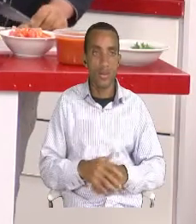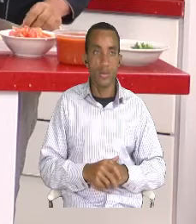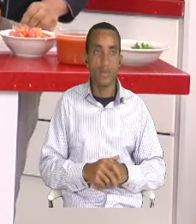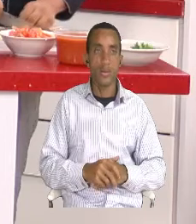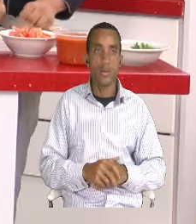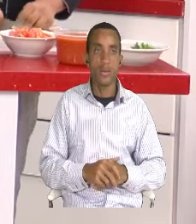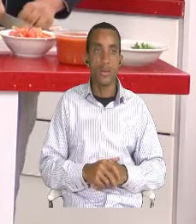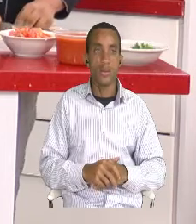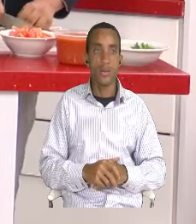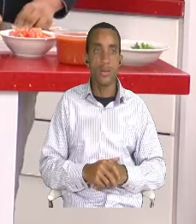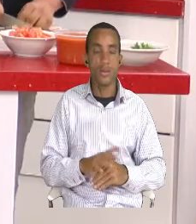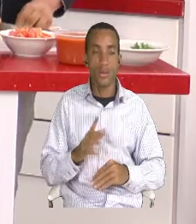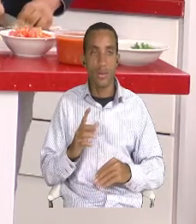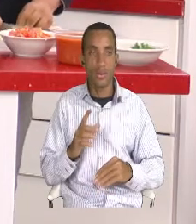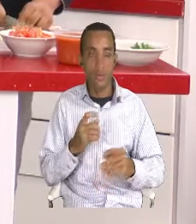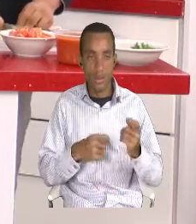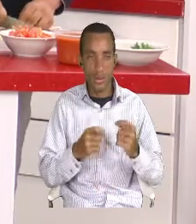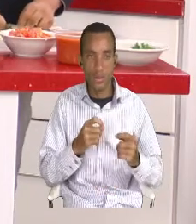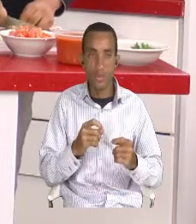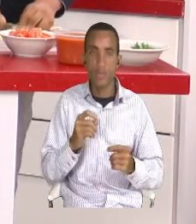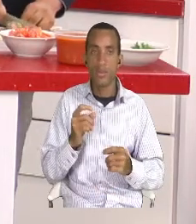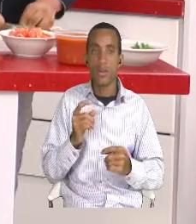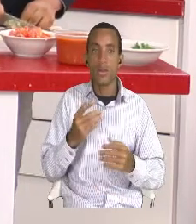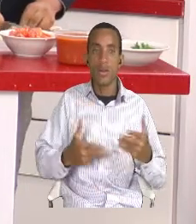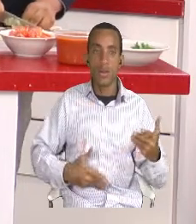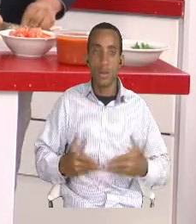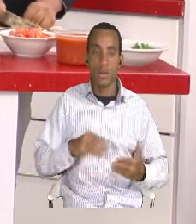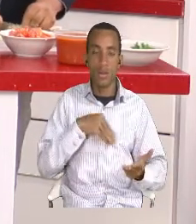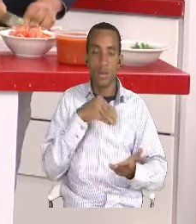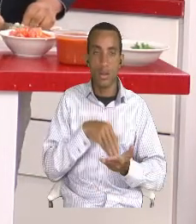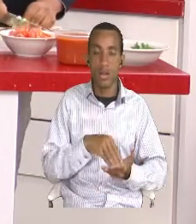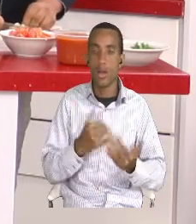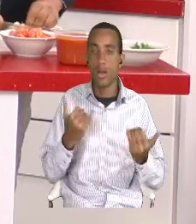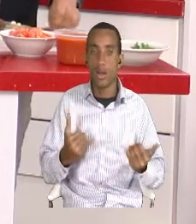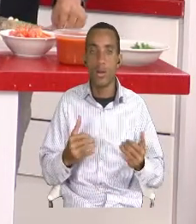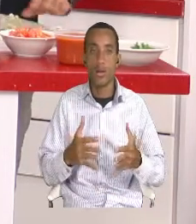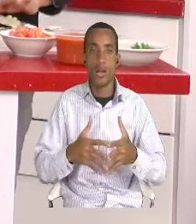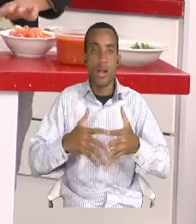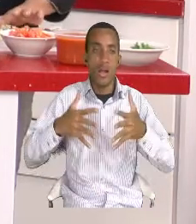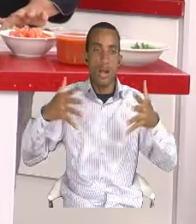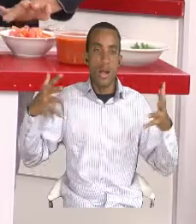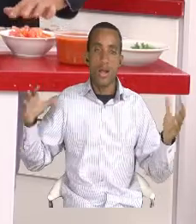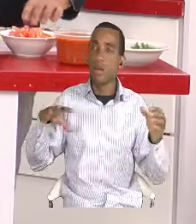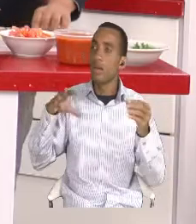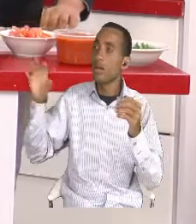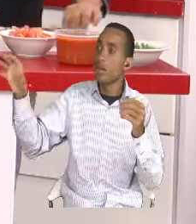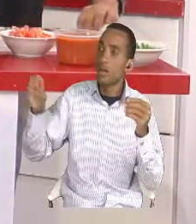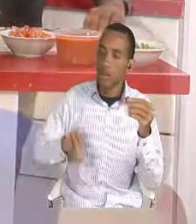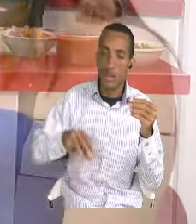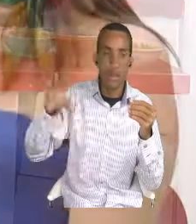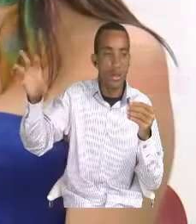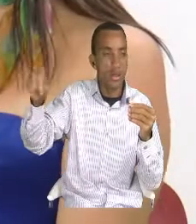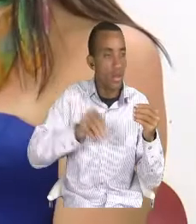seguimos de granero a supermercado, y ahora somos un autoservicio grande, sí, de 480 metros cuadrados con una